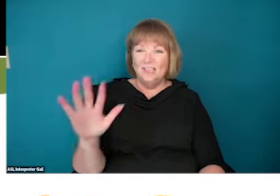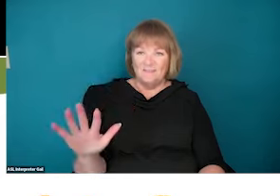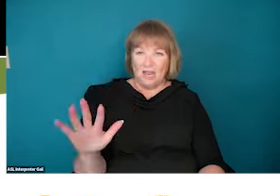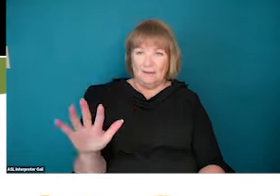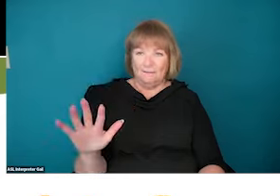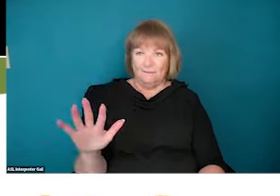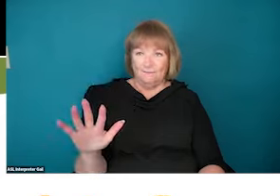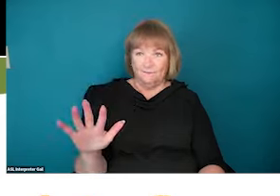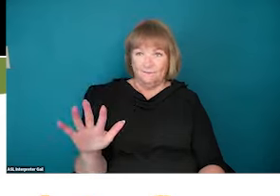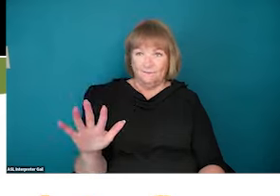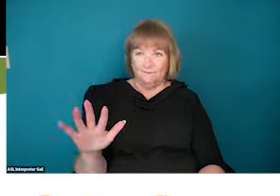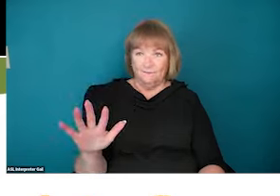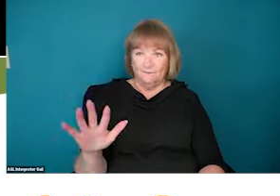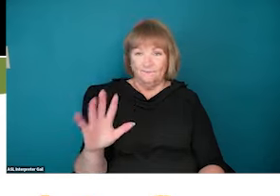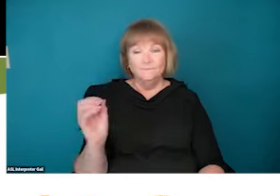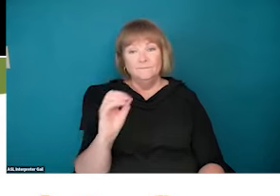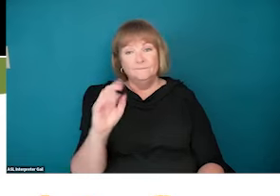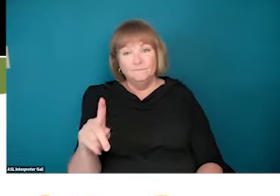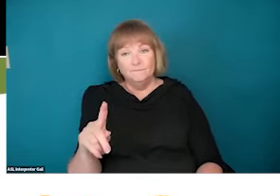a las 2:55, ¿ok?